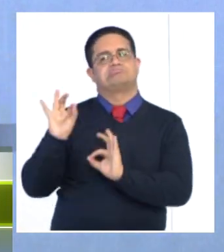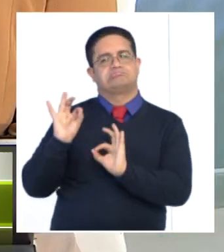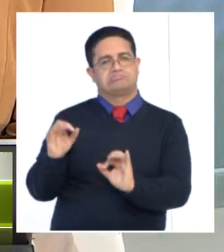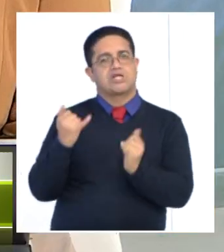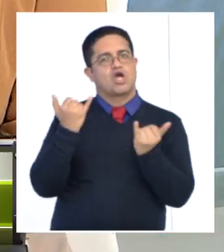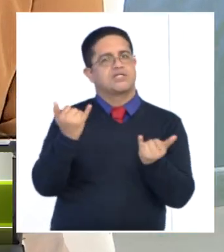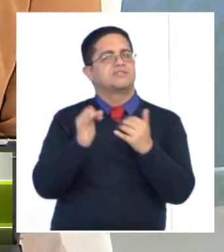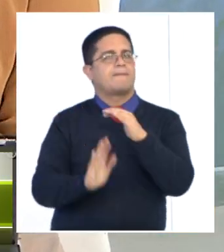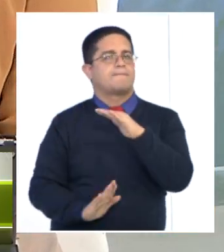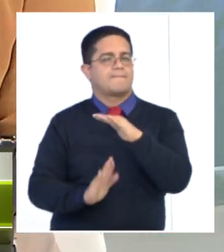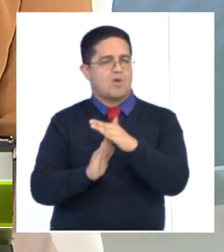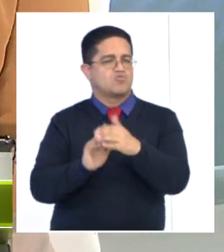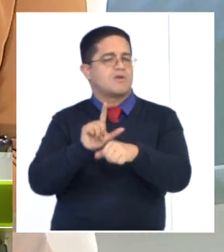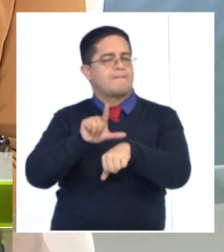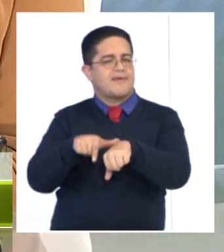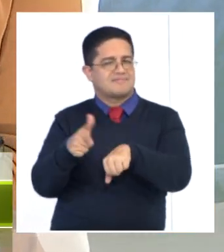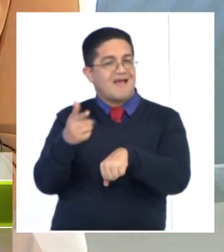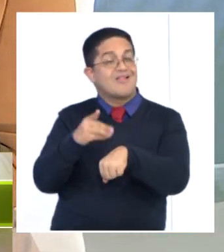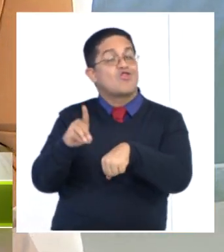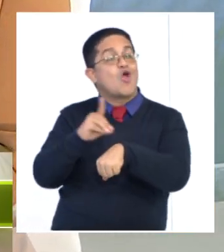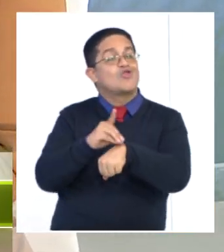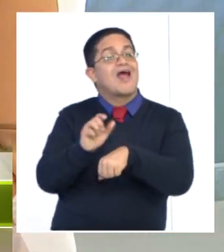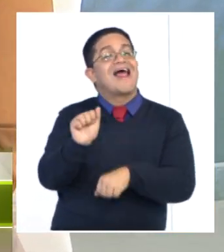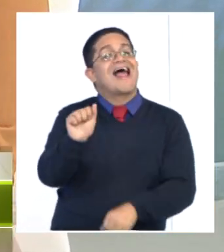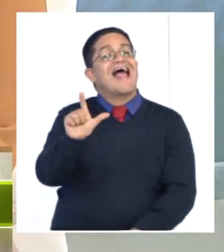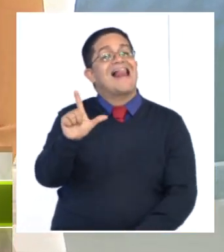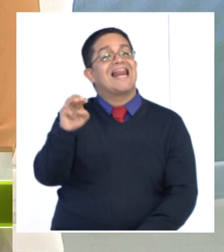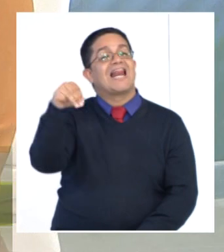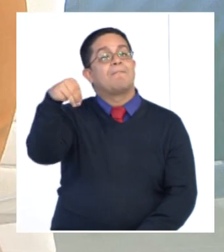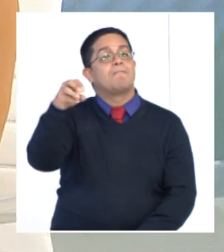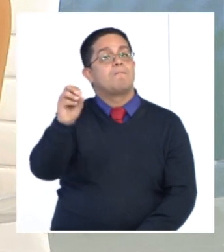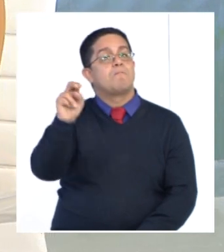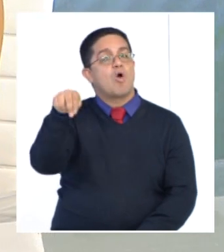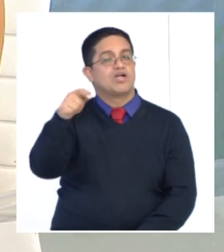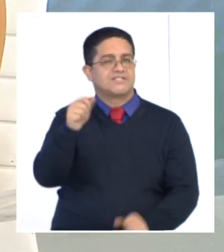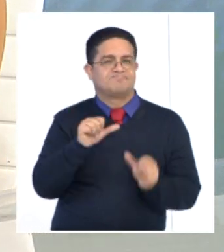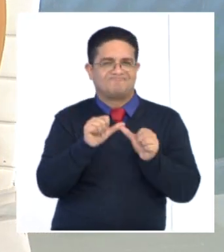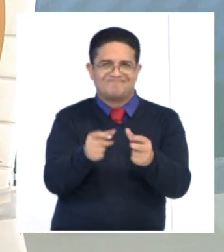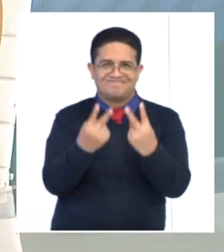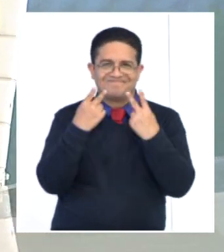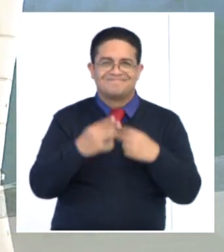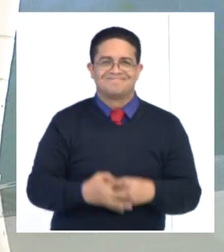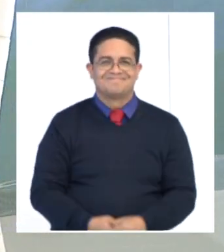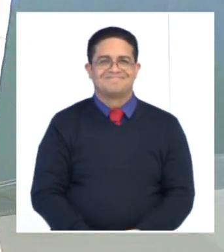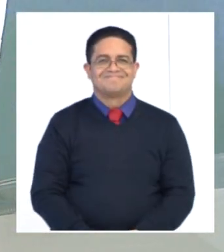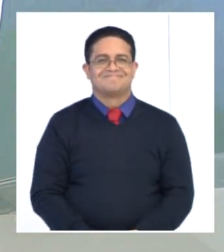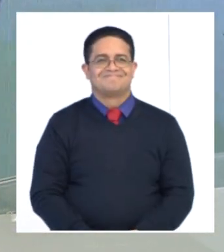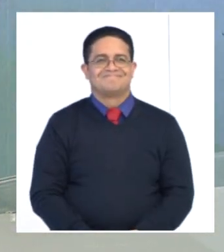irnos a la pausa. Regreso a la doctora Francesca Almonte. Nos seguirá hablando sobre cáncer de próstata. Volvemos.